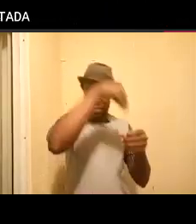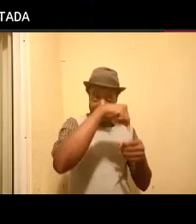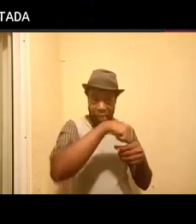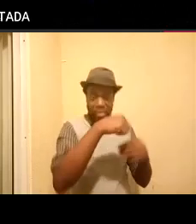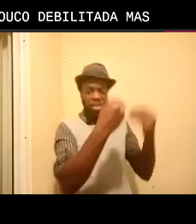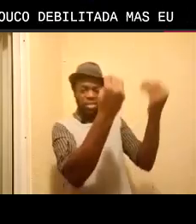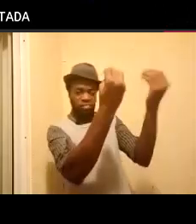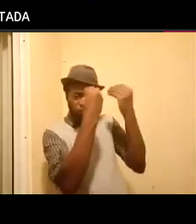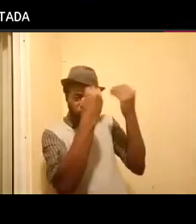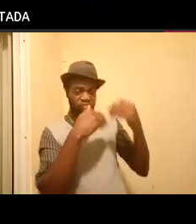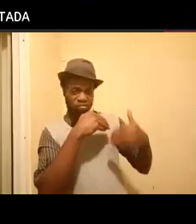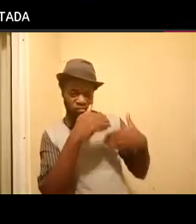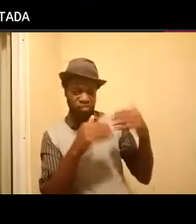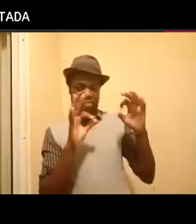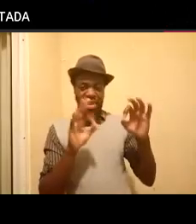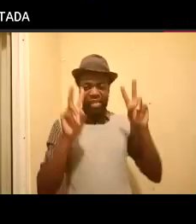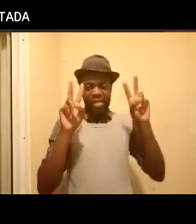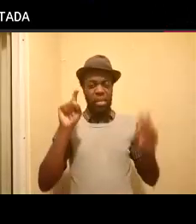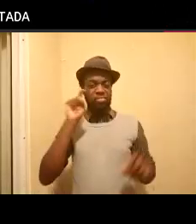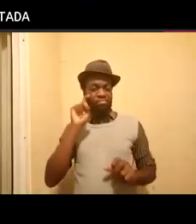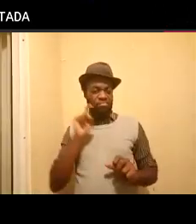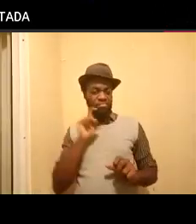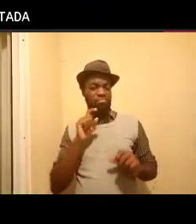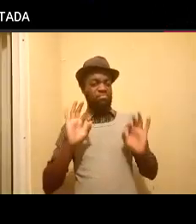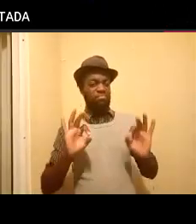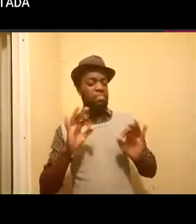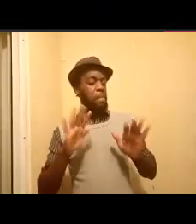en los colegios, yo estuve en 3,